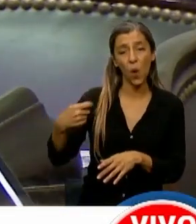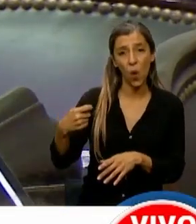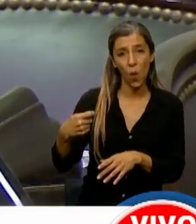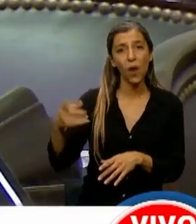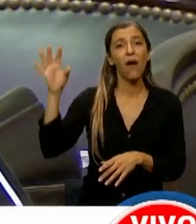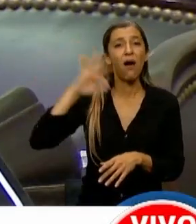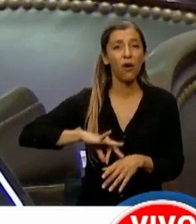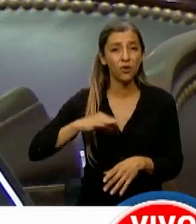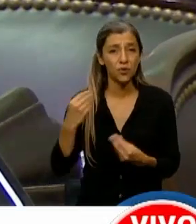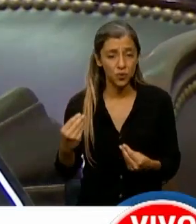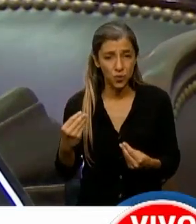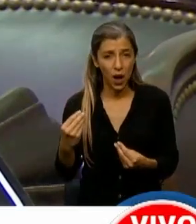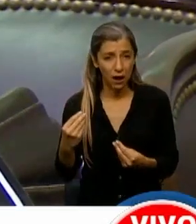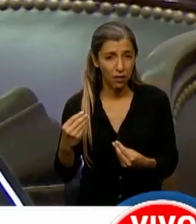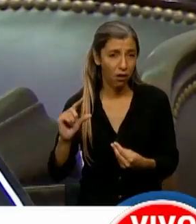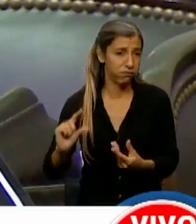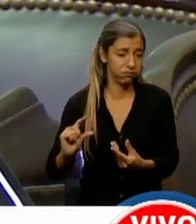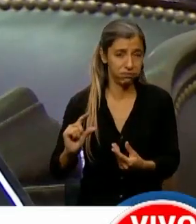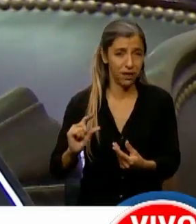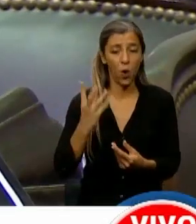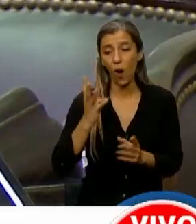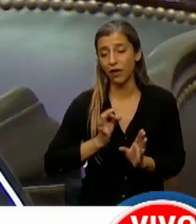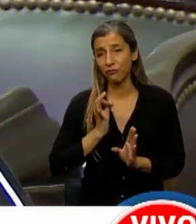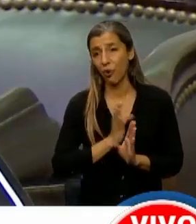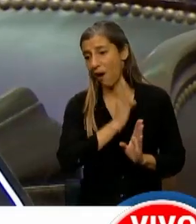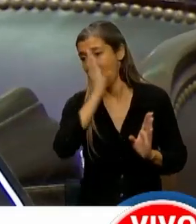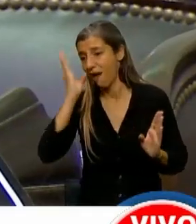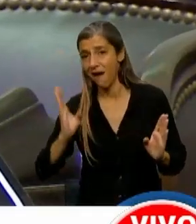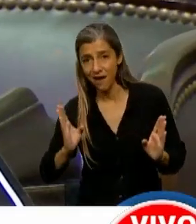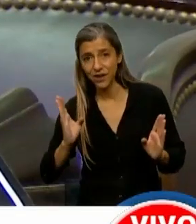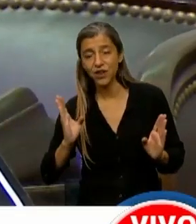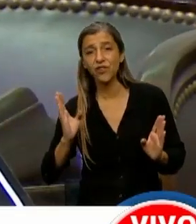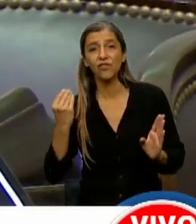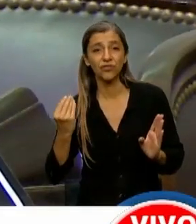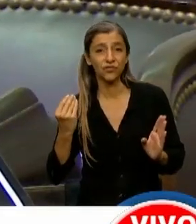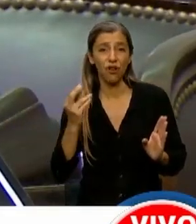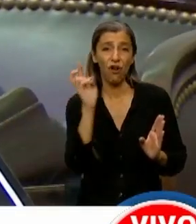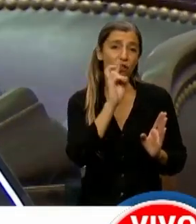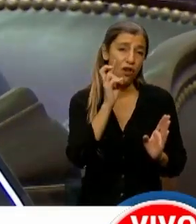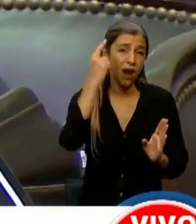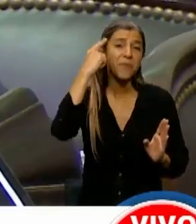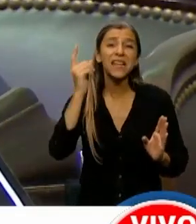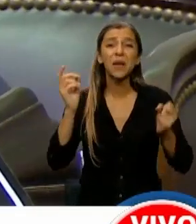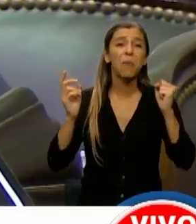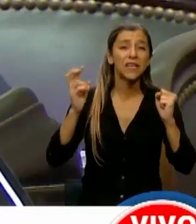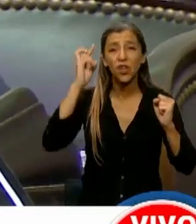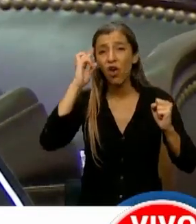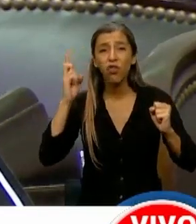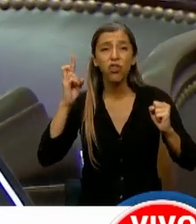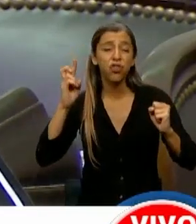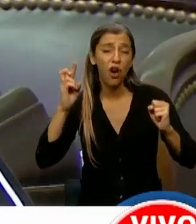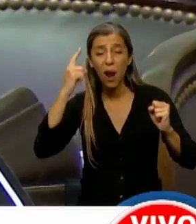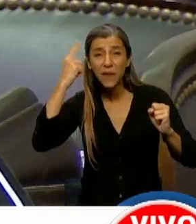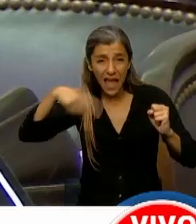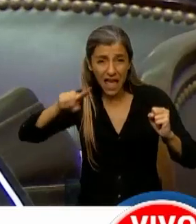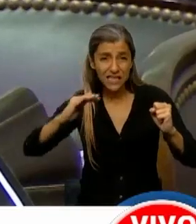4 años de pandemia del OSEO, redujeron la mitad de valor el dólar del sueldo de los jubilados. Háganse responsables porque parece que ustedes